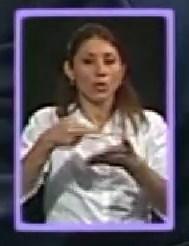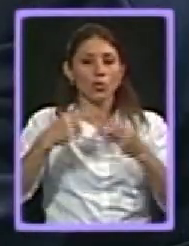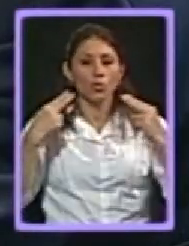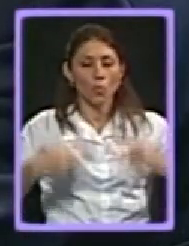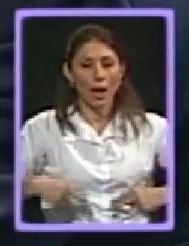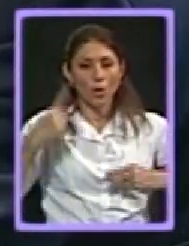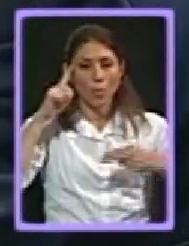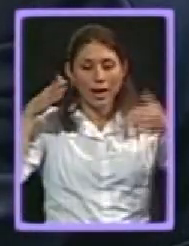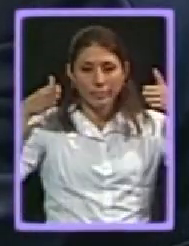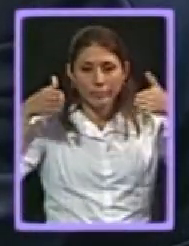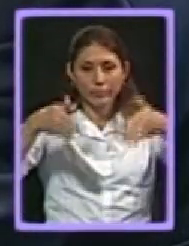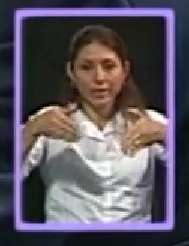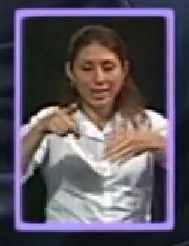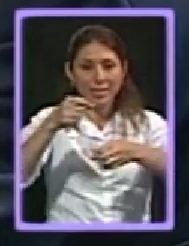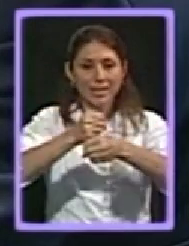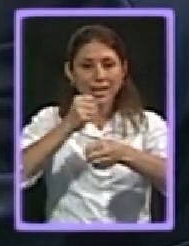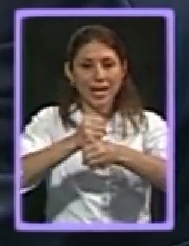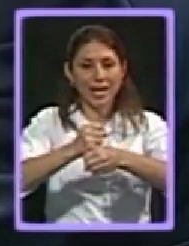pero